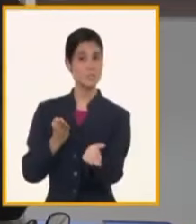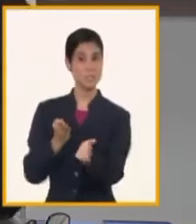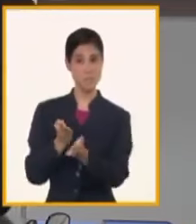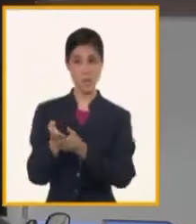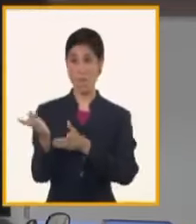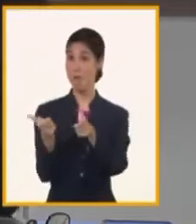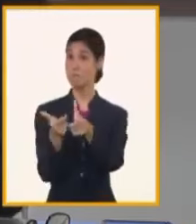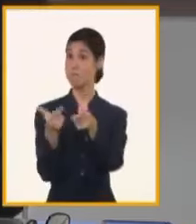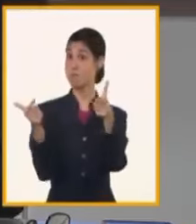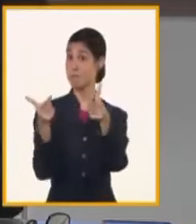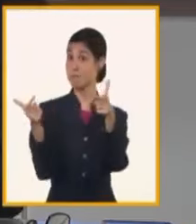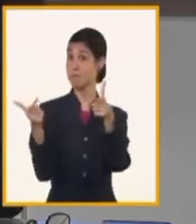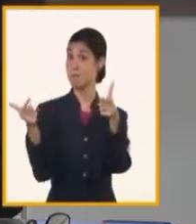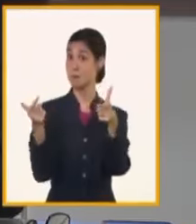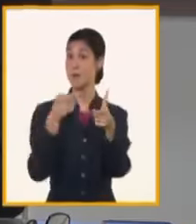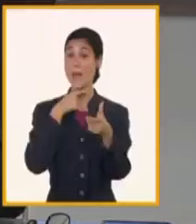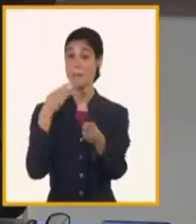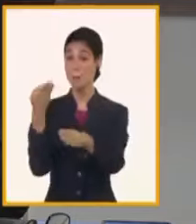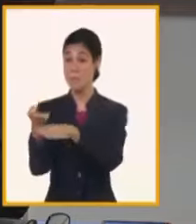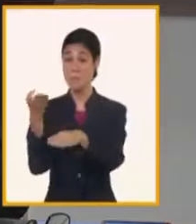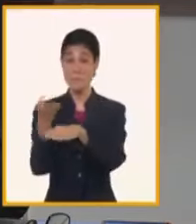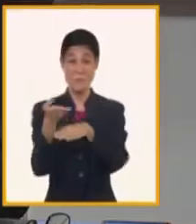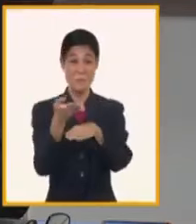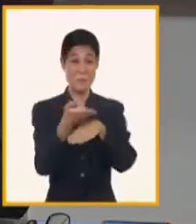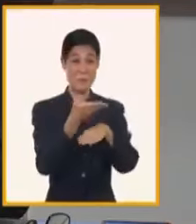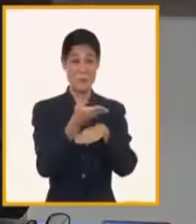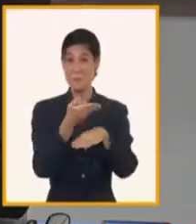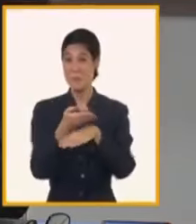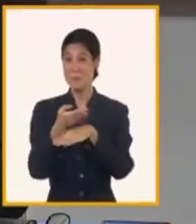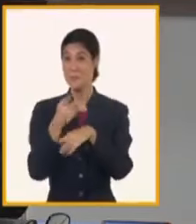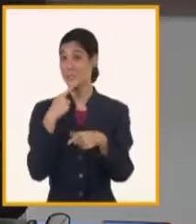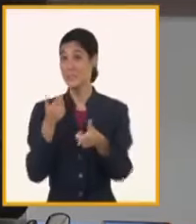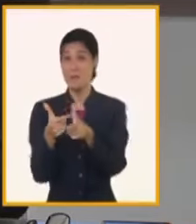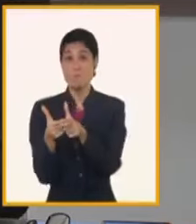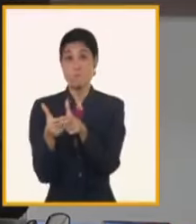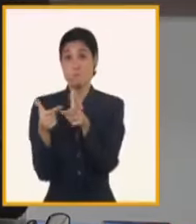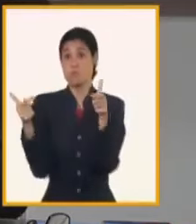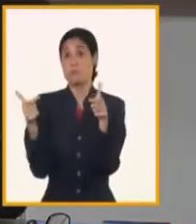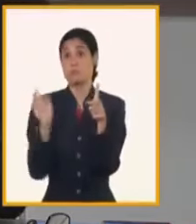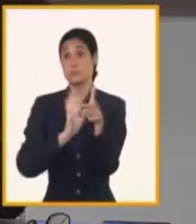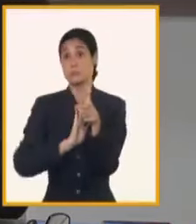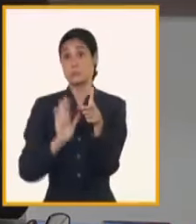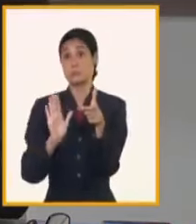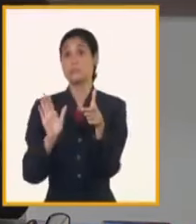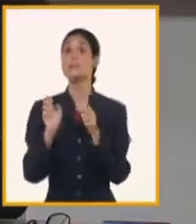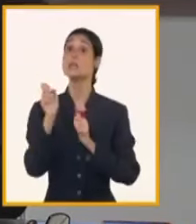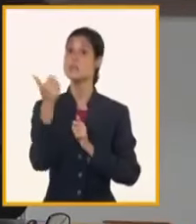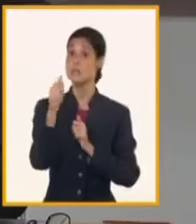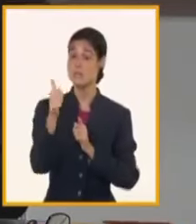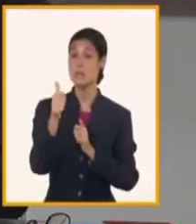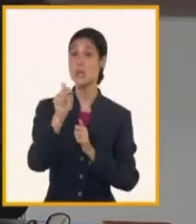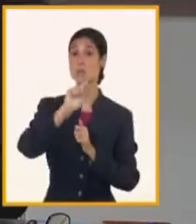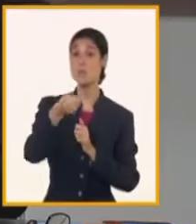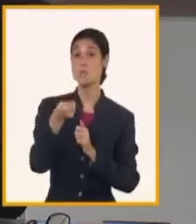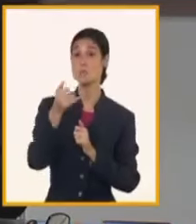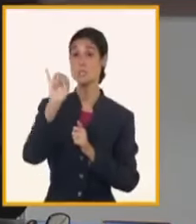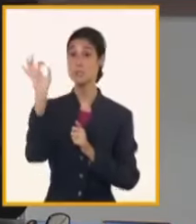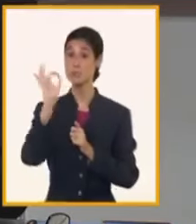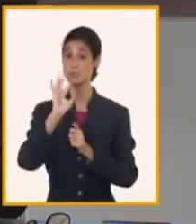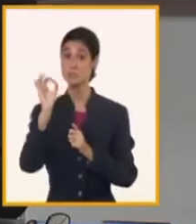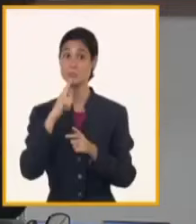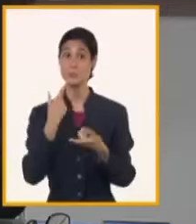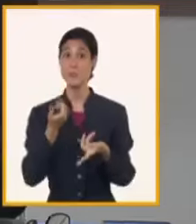demanda ha crecido la demanda fíjate el crecimiento del 10,6 por es en la generación térmica en las patanas